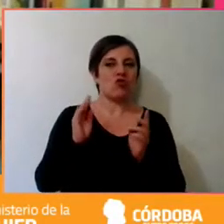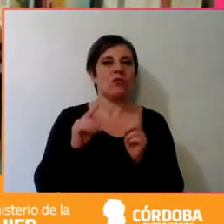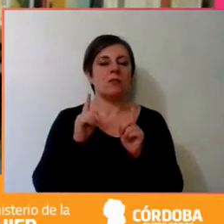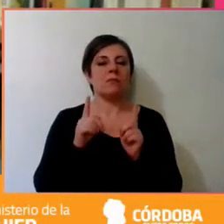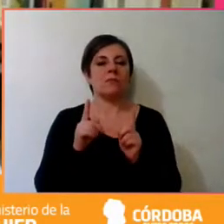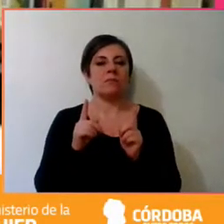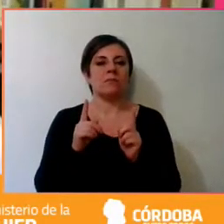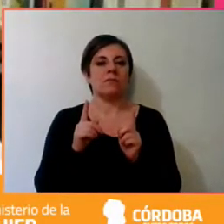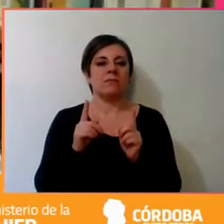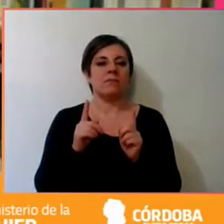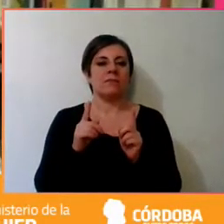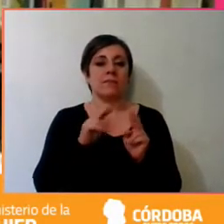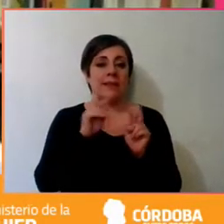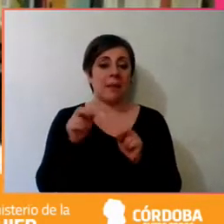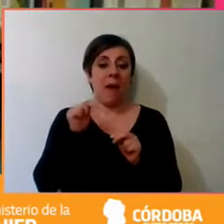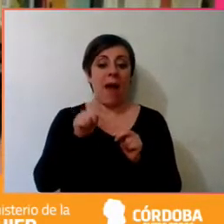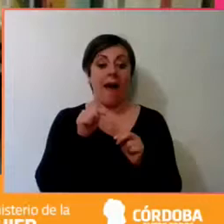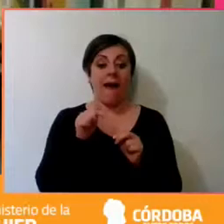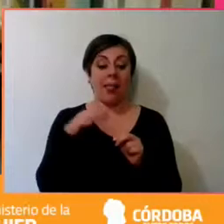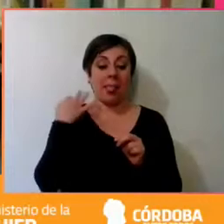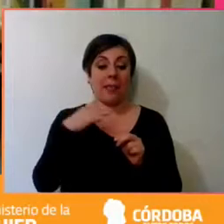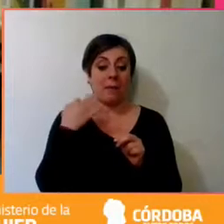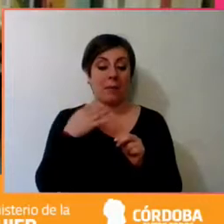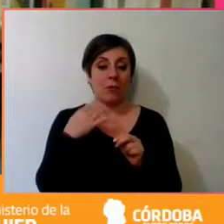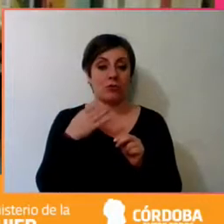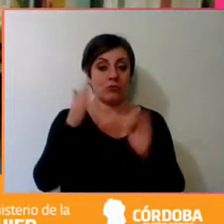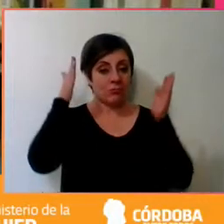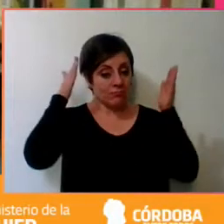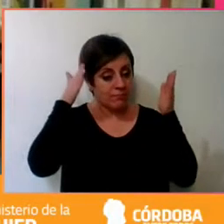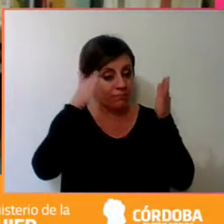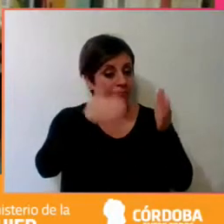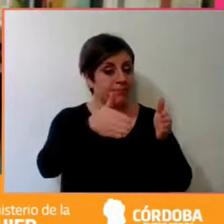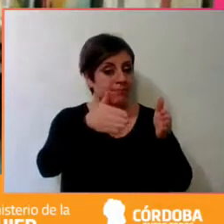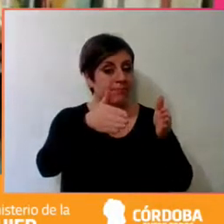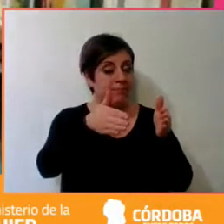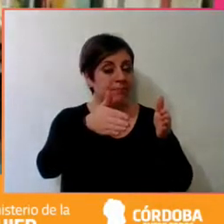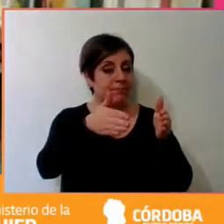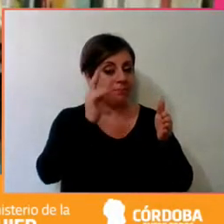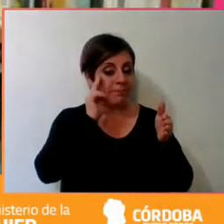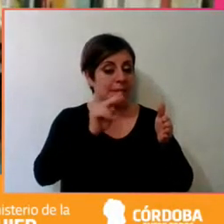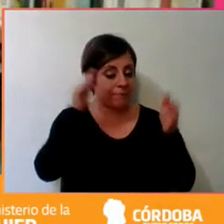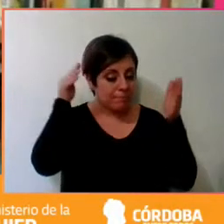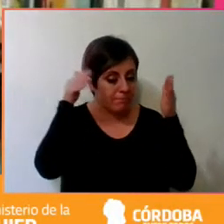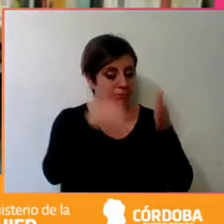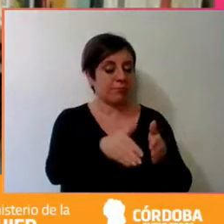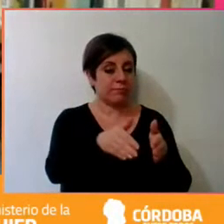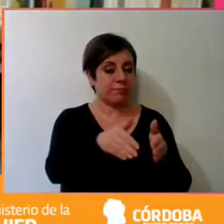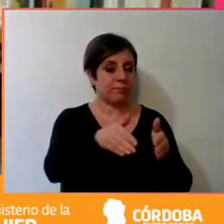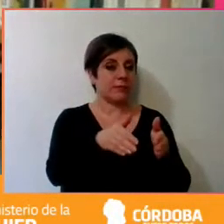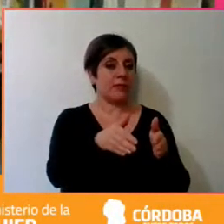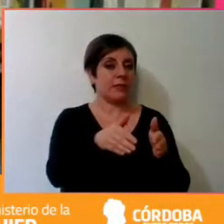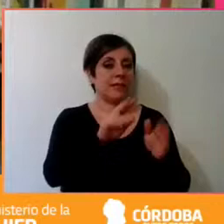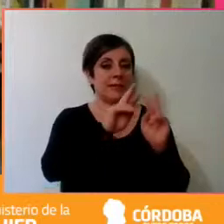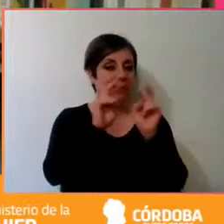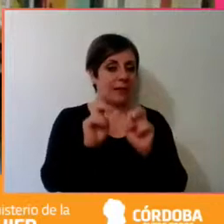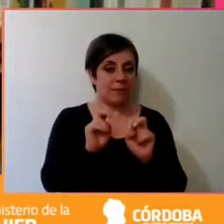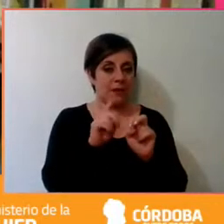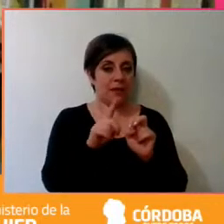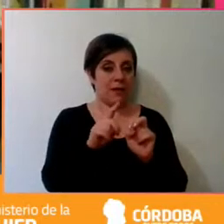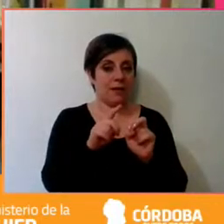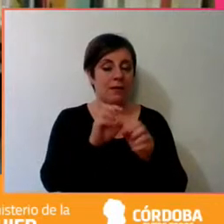nueva agenda donde tendremos que poner la mirada, sobre todo con el tema